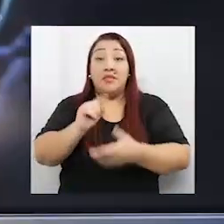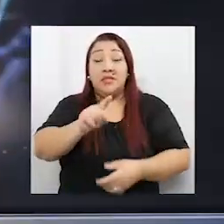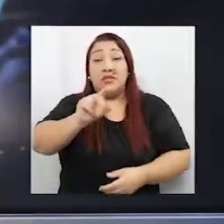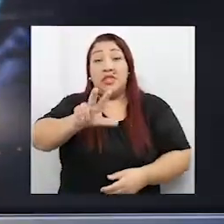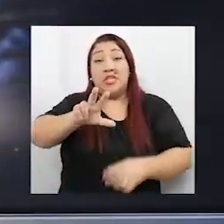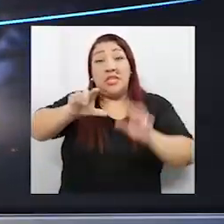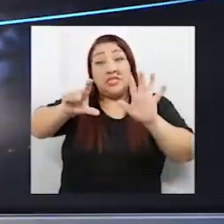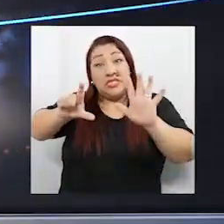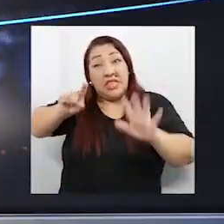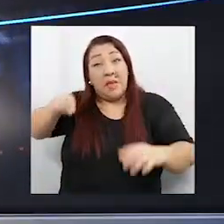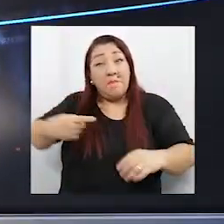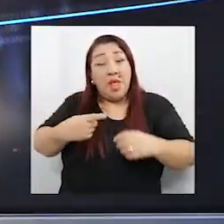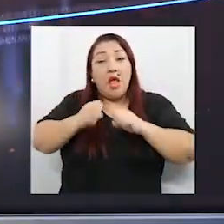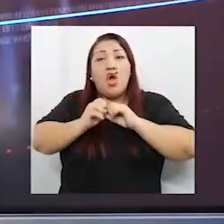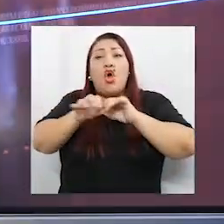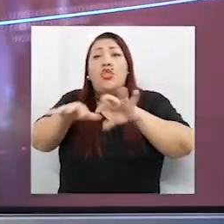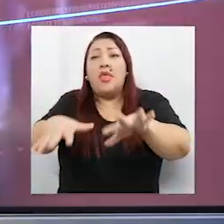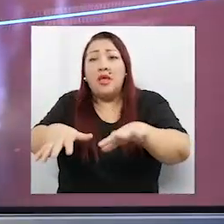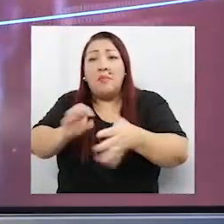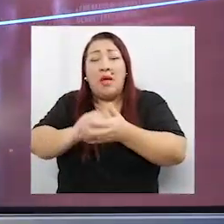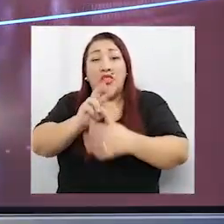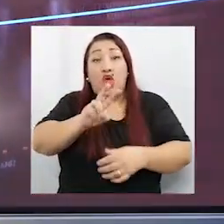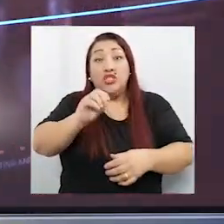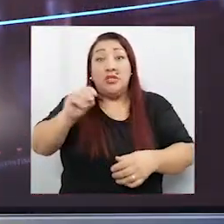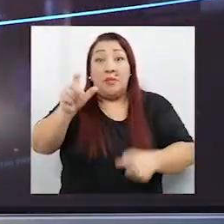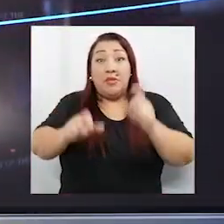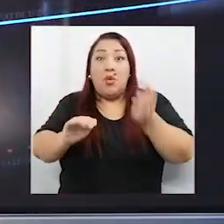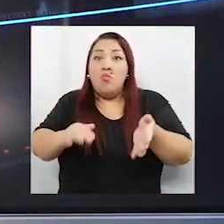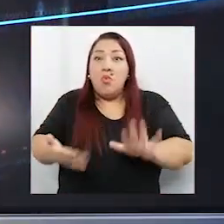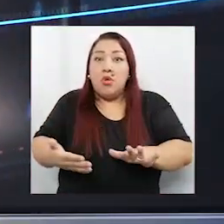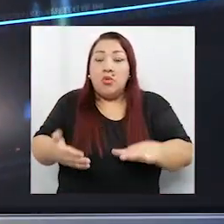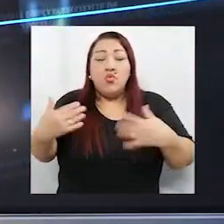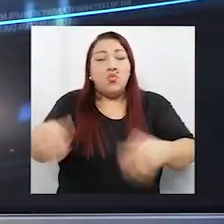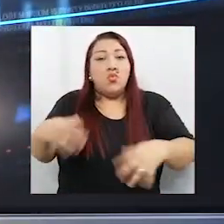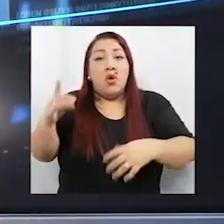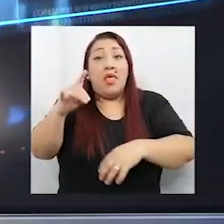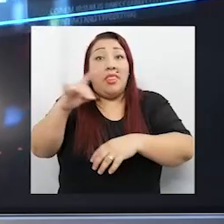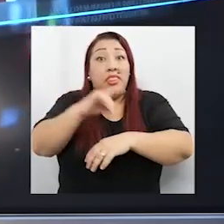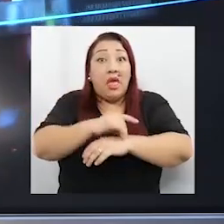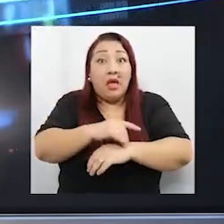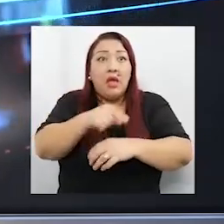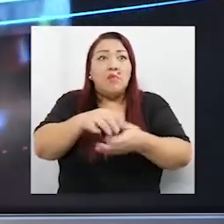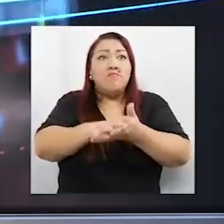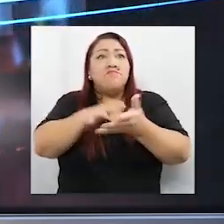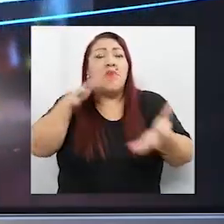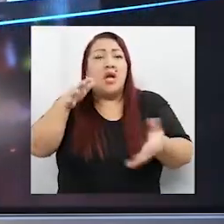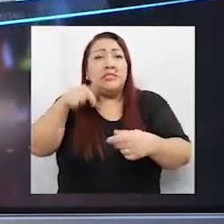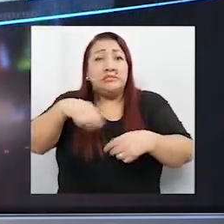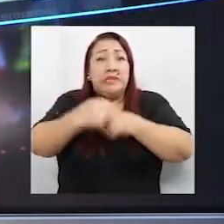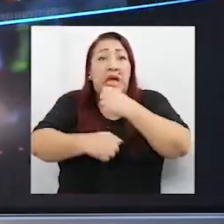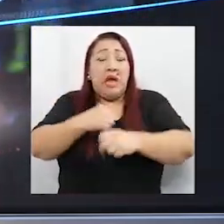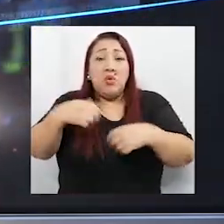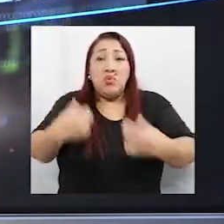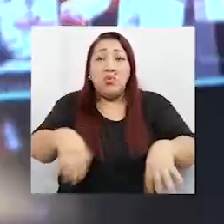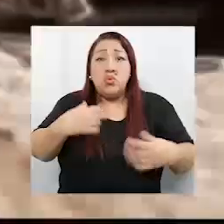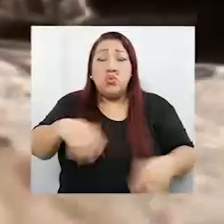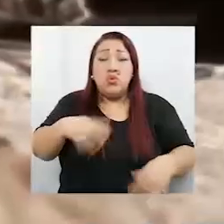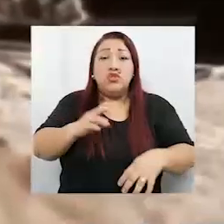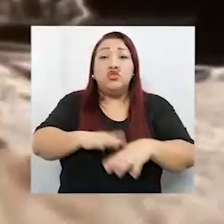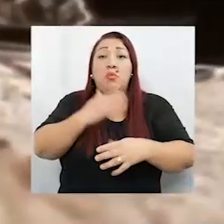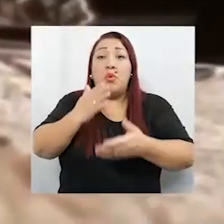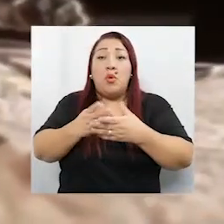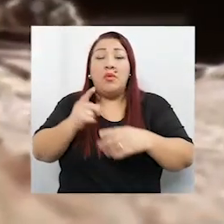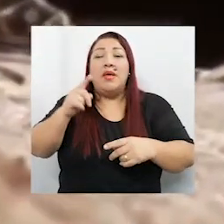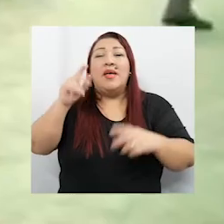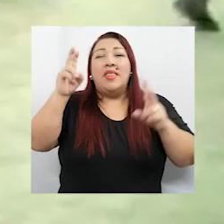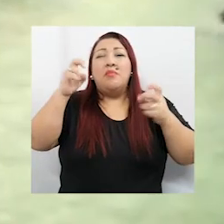Con más de 137 mil contagios y más de 200 personas fallecidas, el dengue se ha vuelto la peor epidemia del año en el país